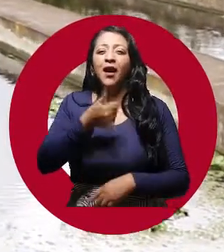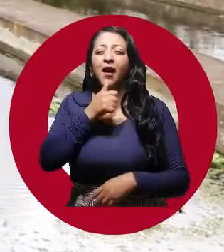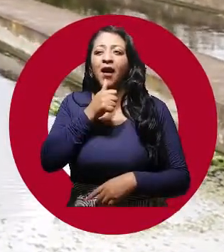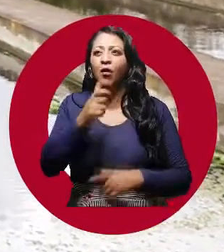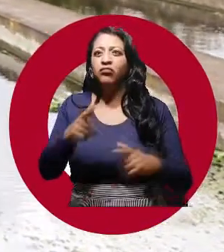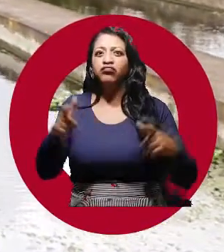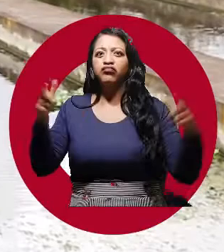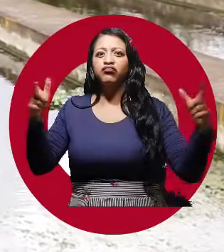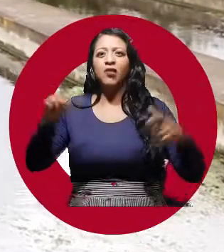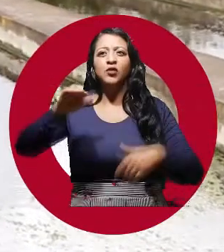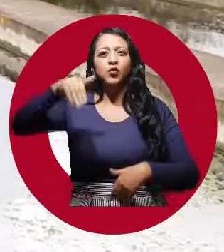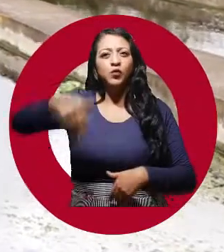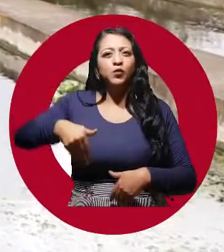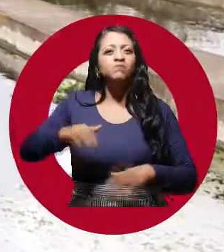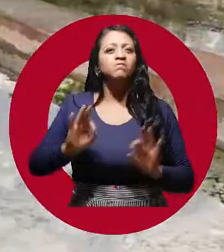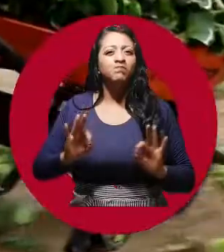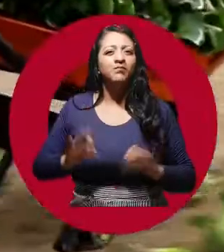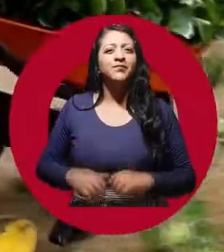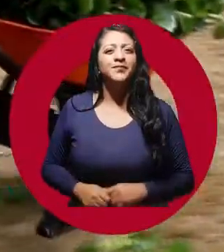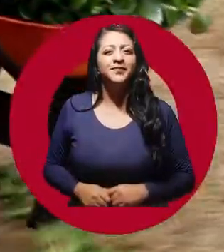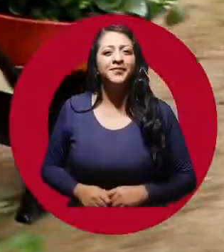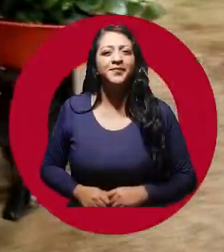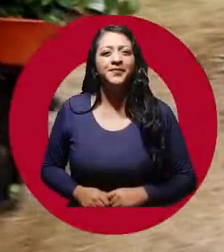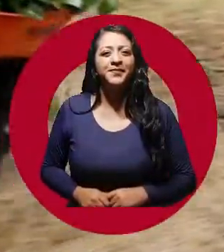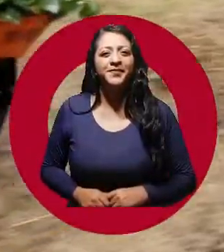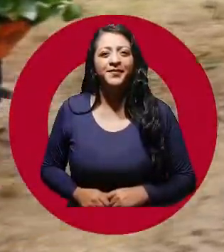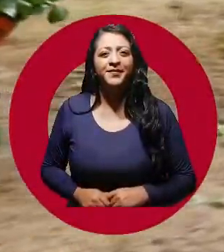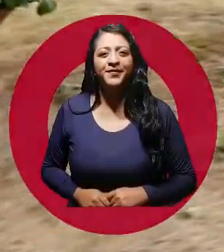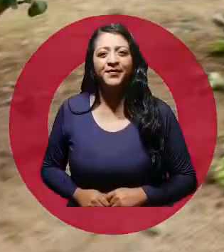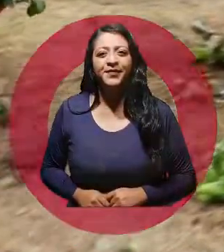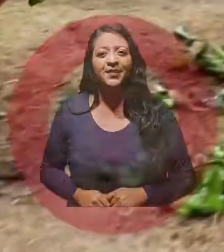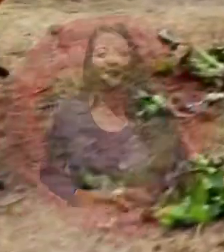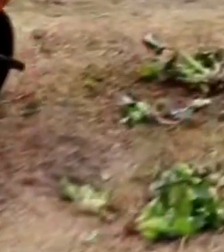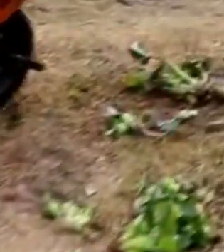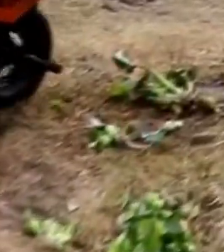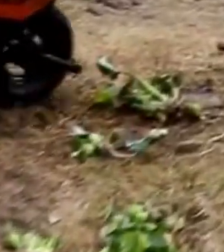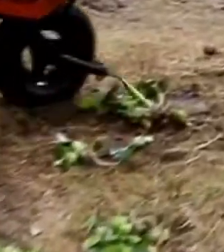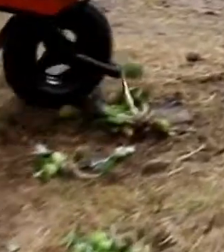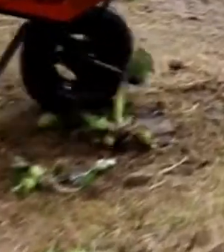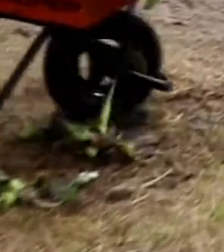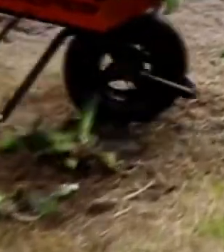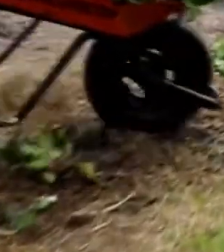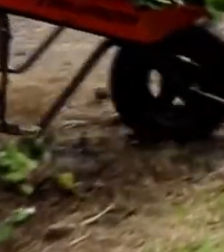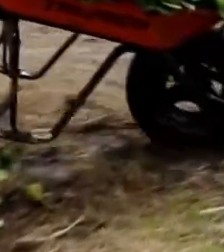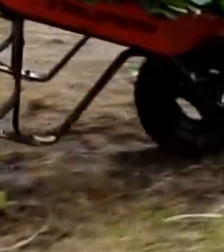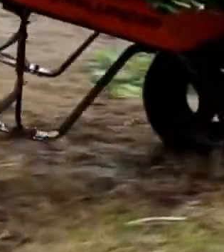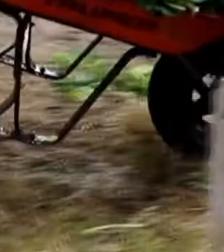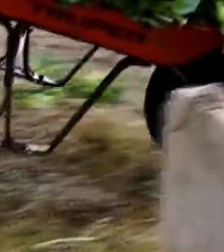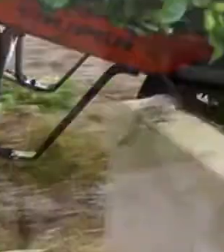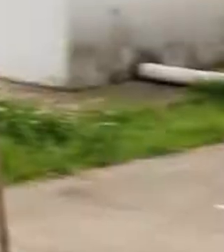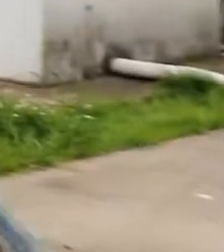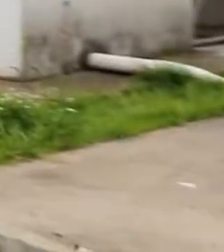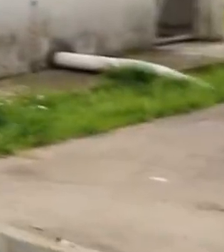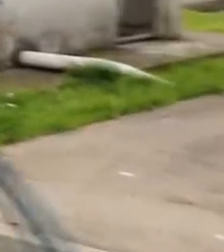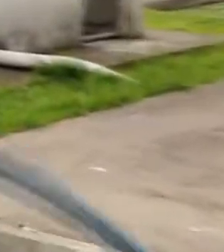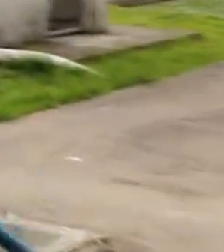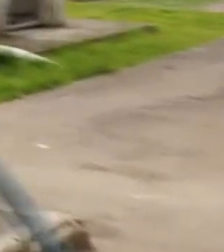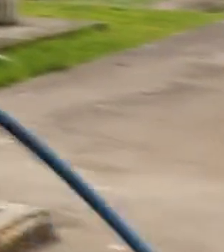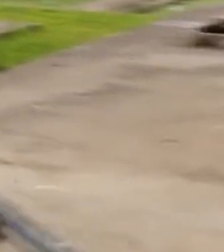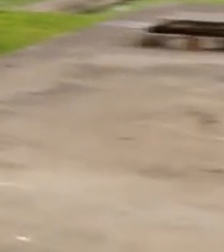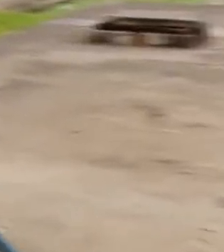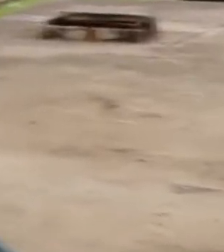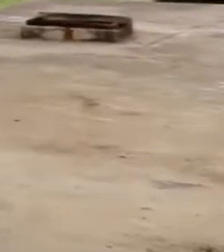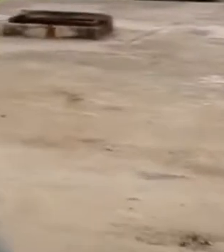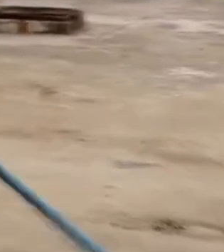de agua más grandes de Sudamérica. Emapaopa, Yancacunami, González Suárez, Pichinayata, Eugenio Espejo, Kitichikunapi,